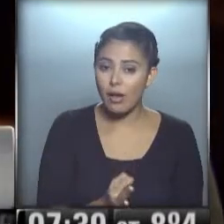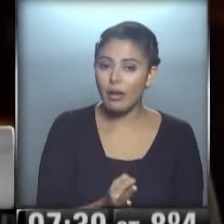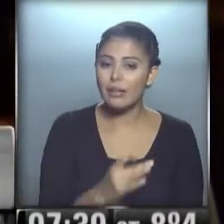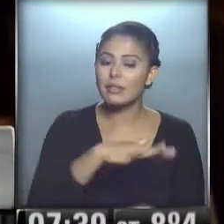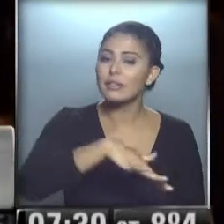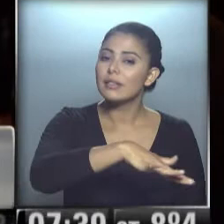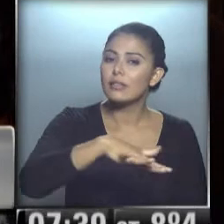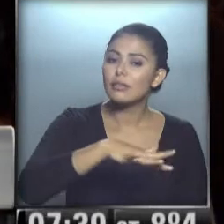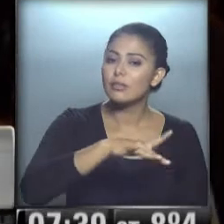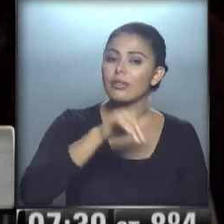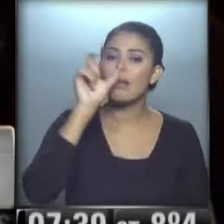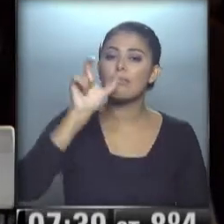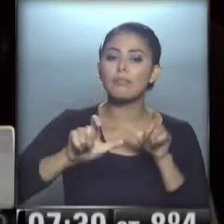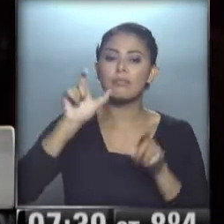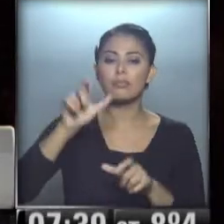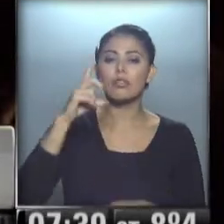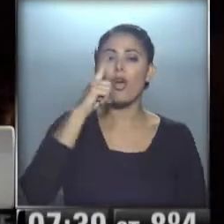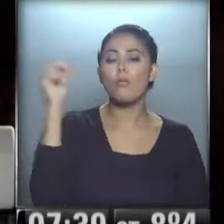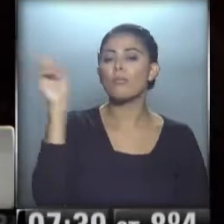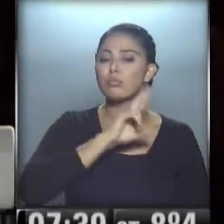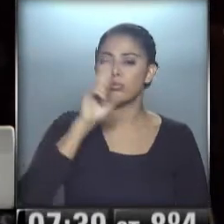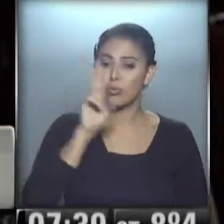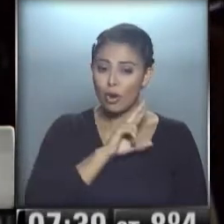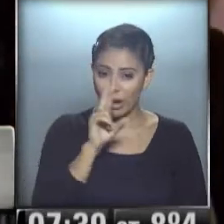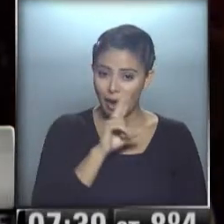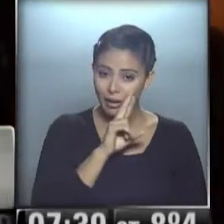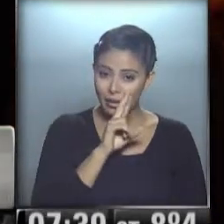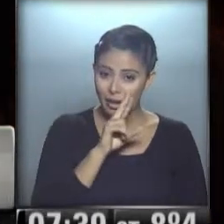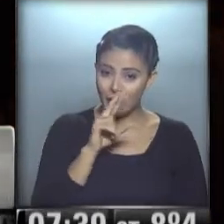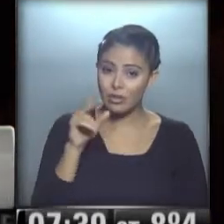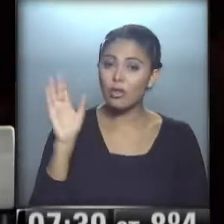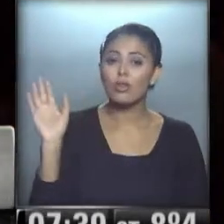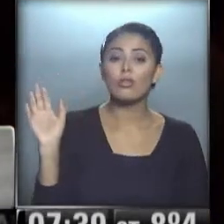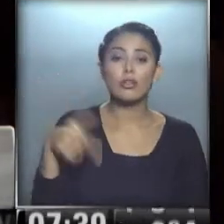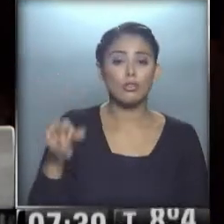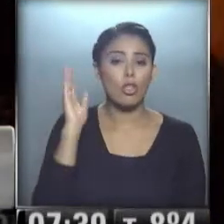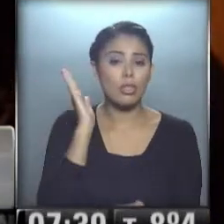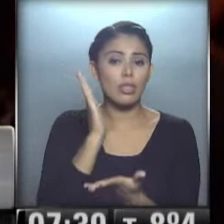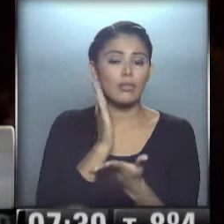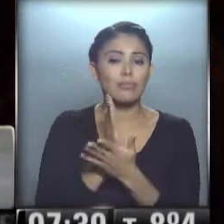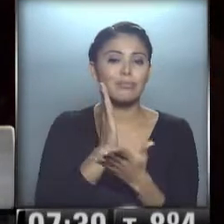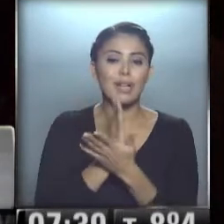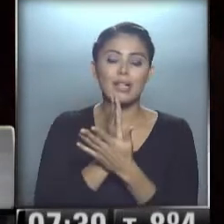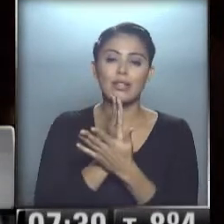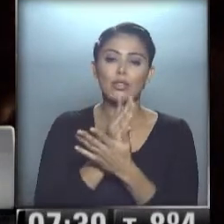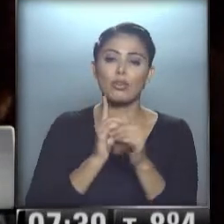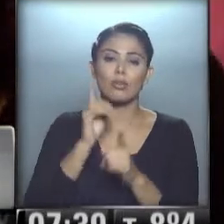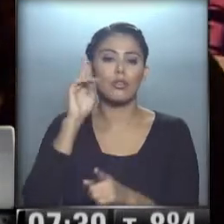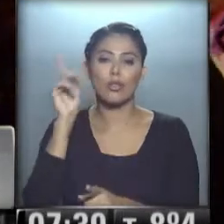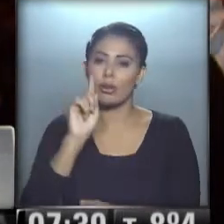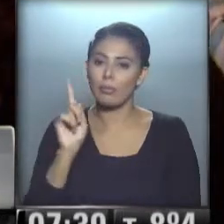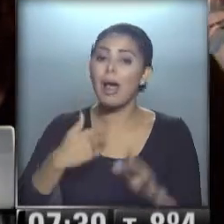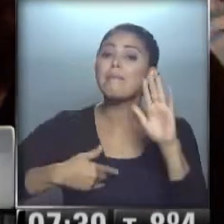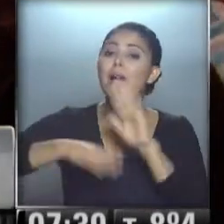que es una escuela a la que asisten chicos y chicas con todos sus derechos vulnerados. Digamos, en